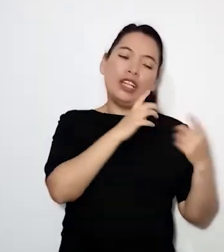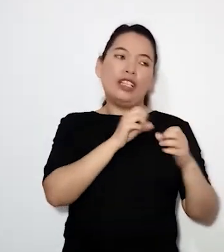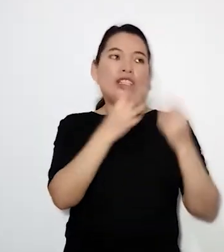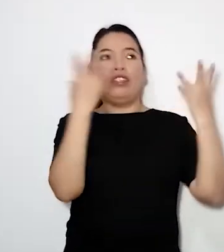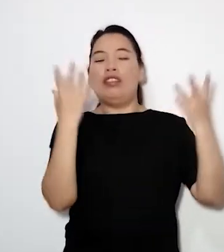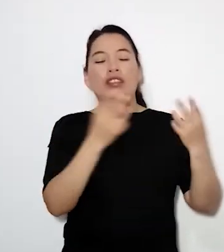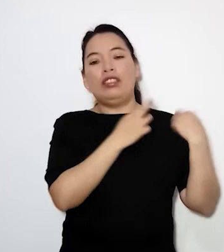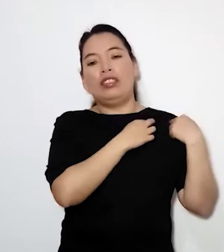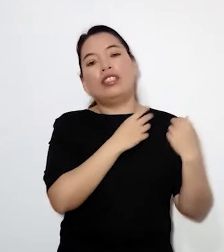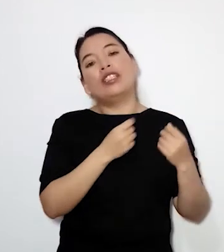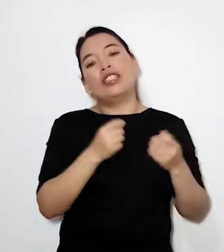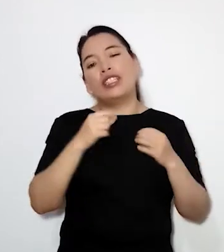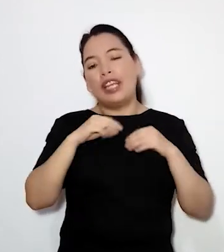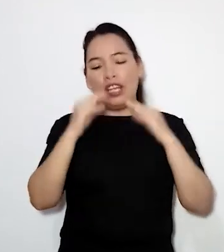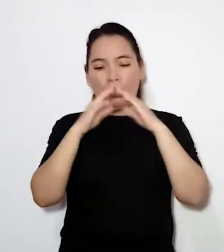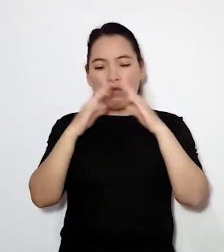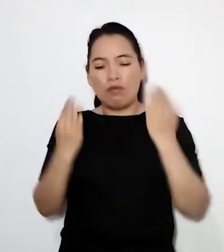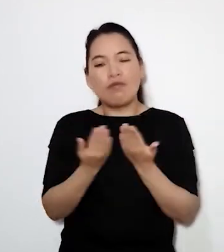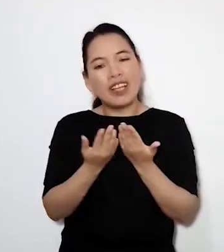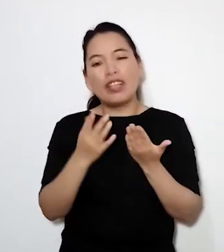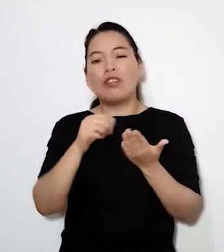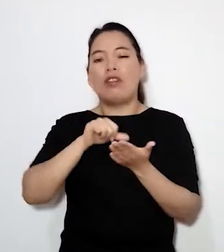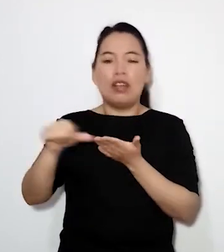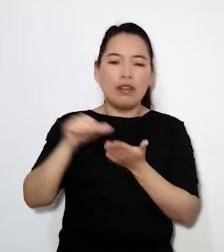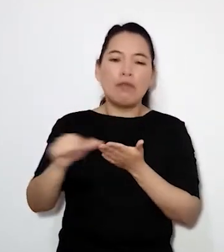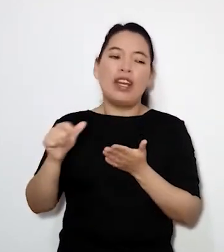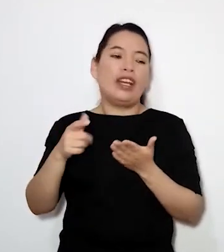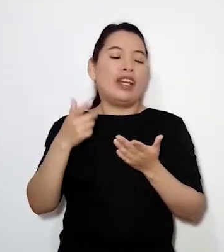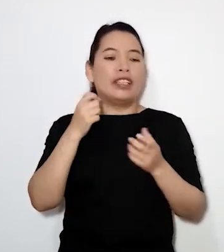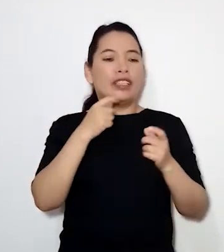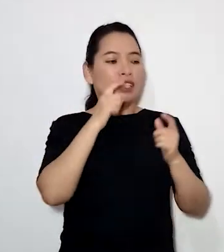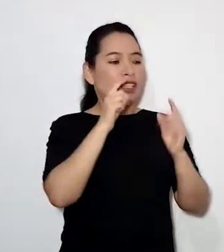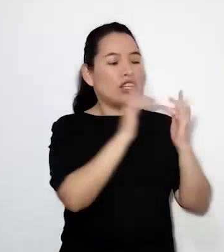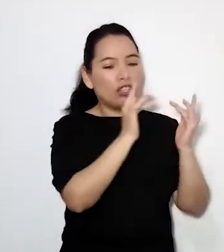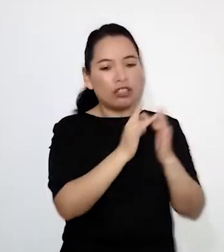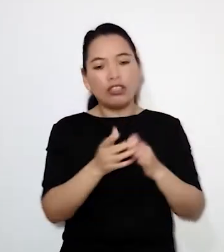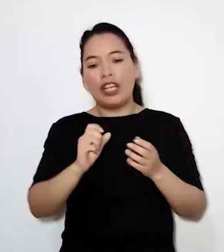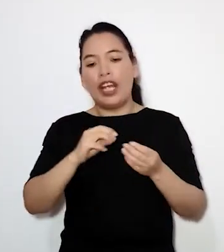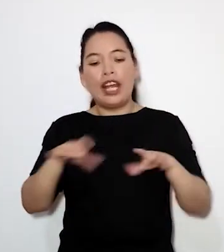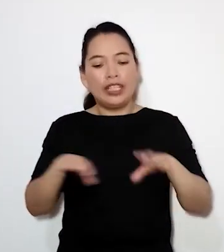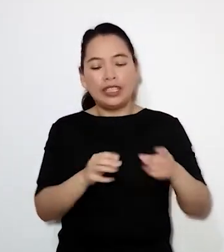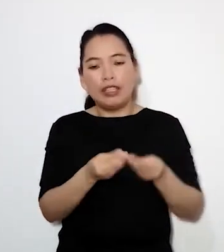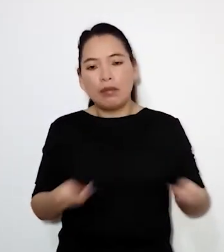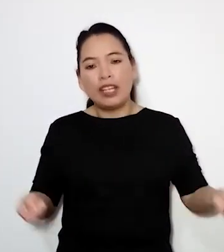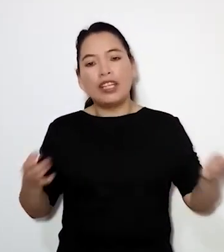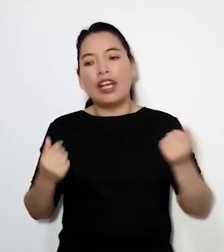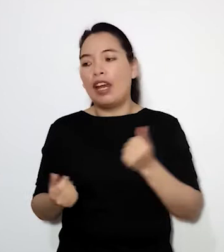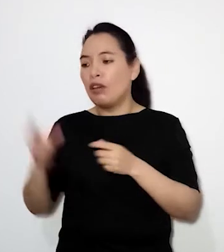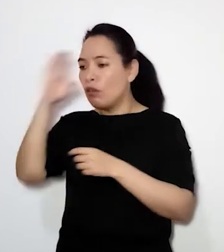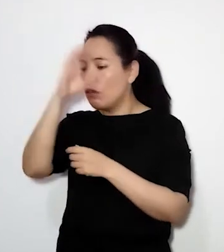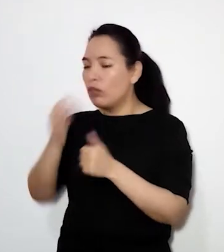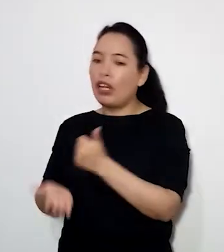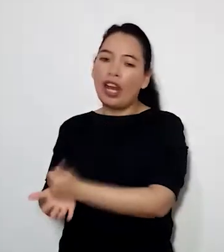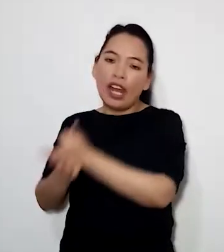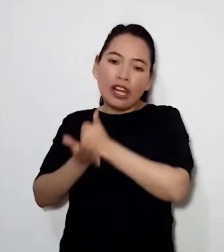hijos, tienen que contactarse con los docentes, adaptar los materiales, conseguir los apoyos, pelear para tener el